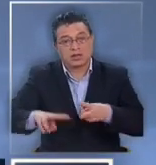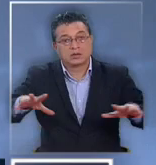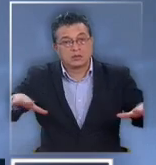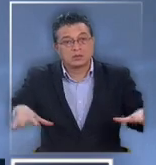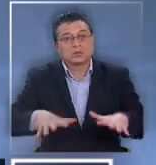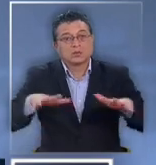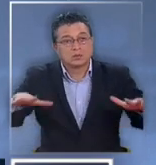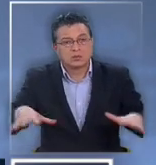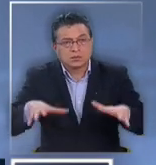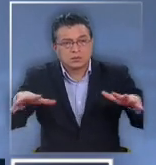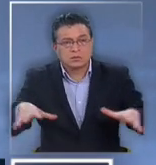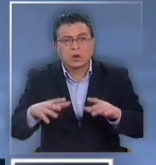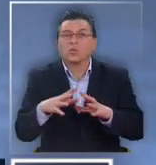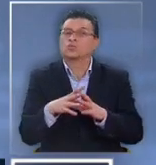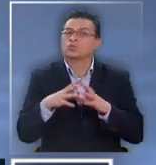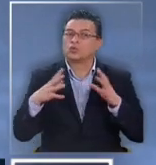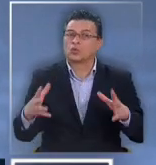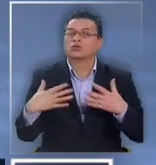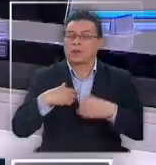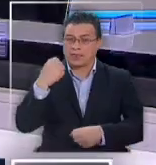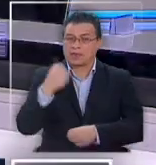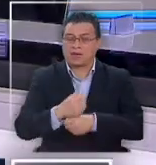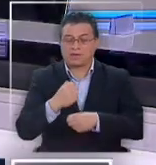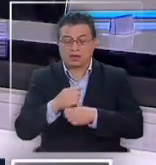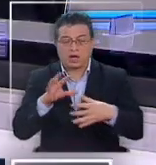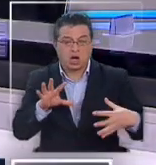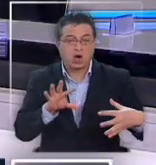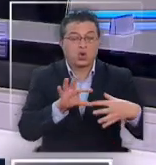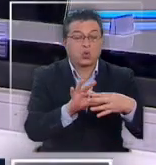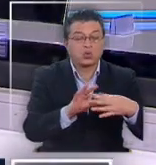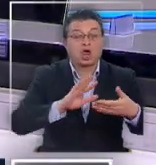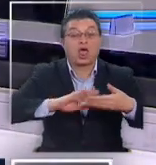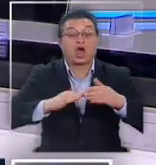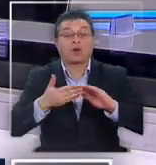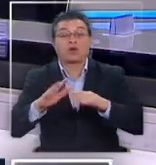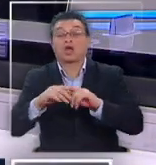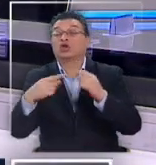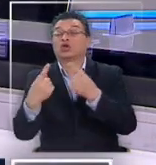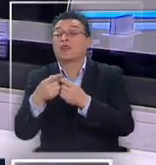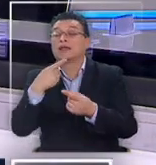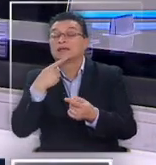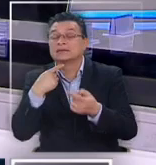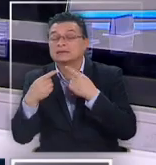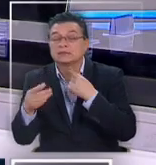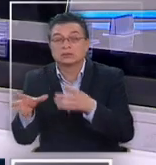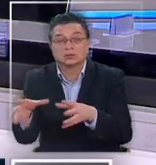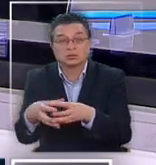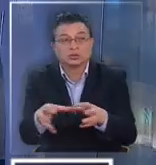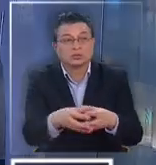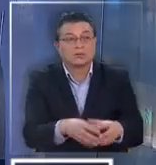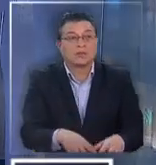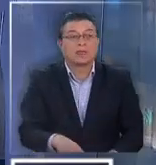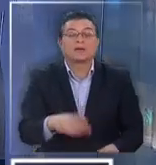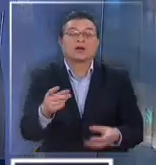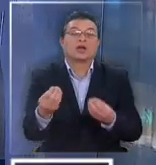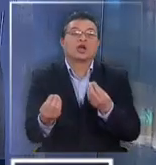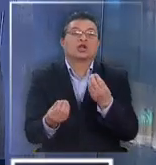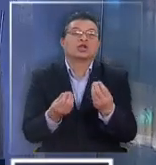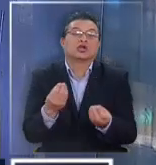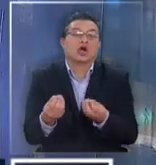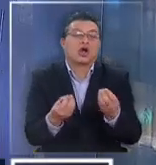para a trabajar junto con las comunidades y todos los grupos de interés como se afectará